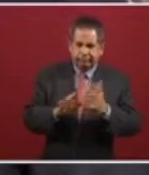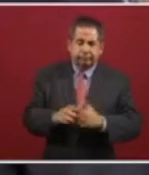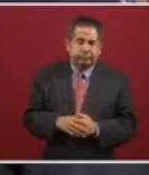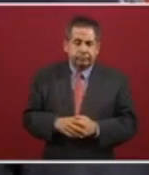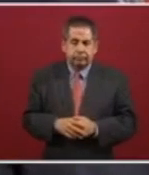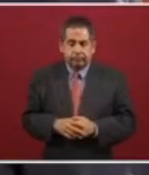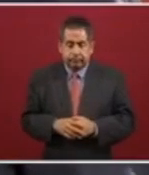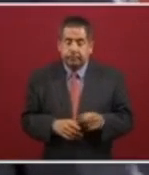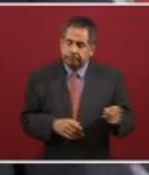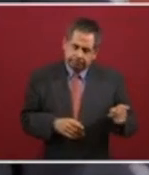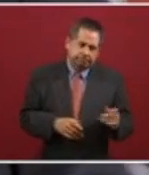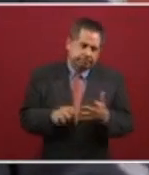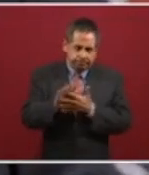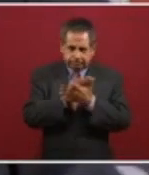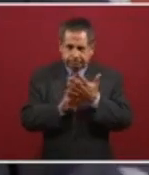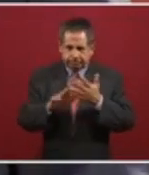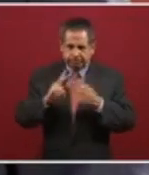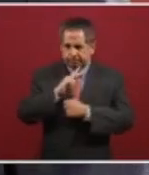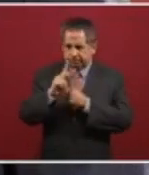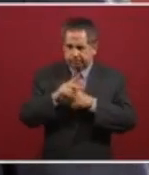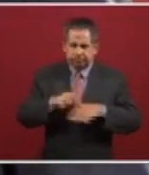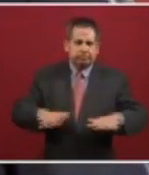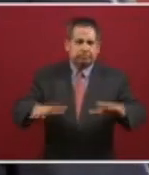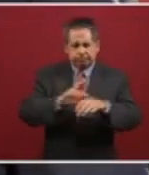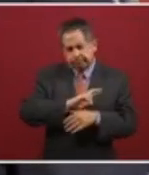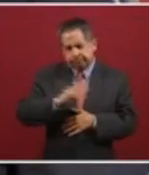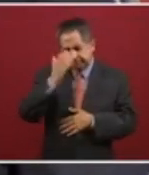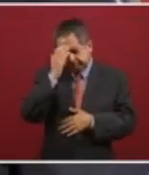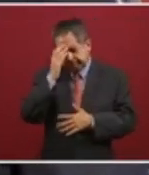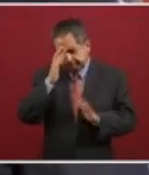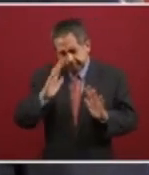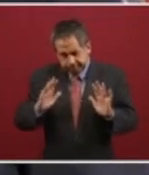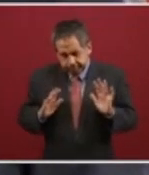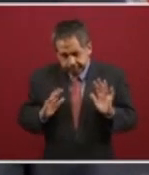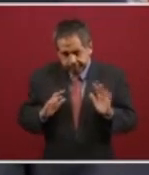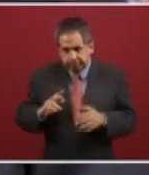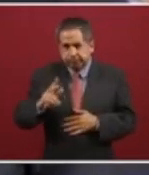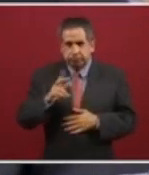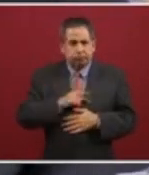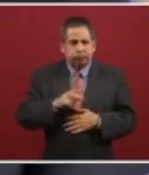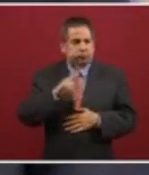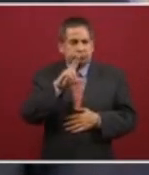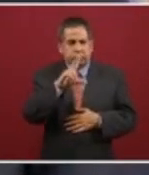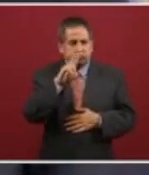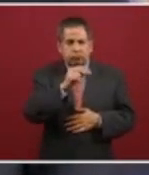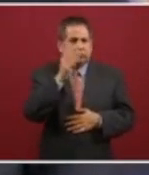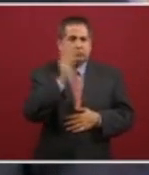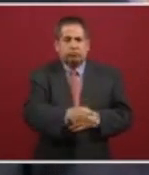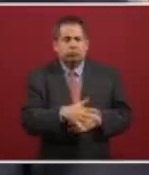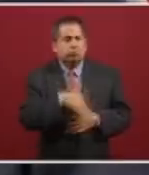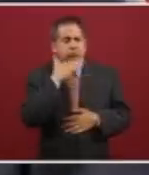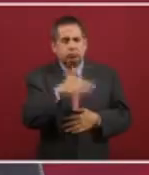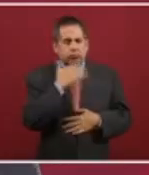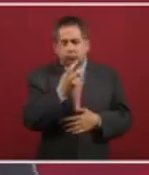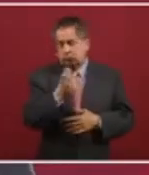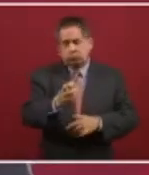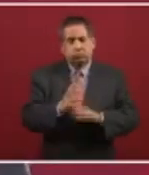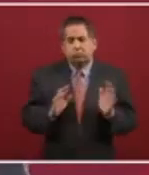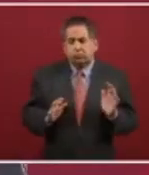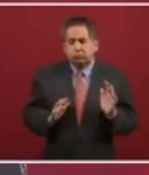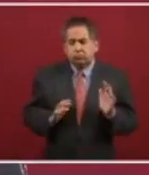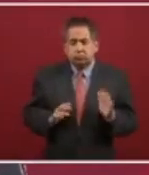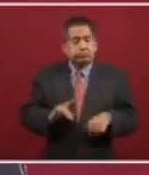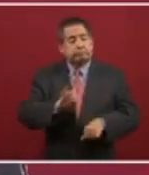he polarizado a la nación, lo reconozco, porque estoy en contra de los corruptos y de